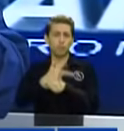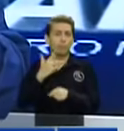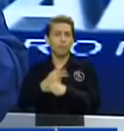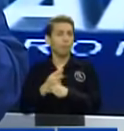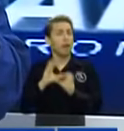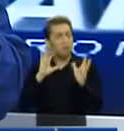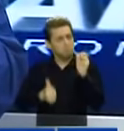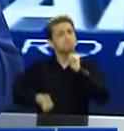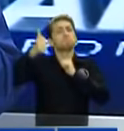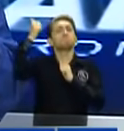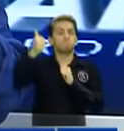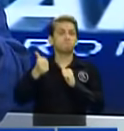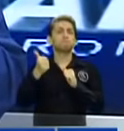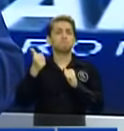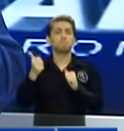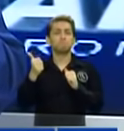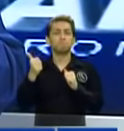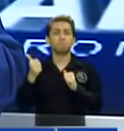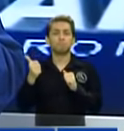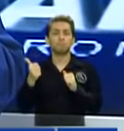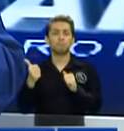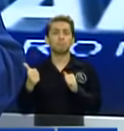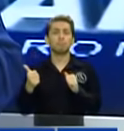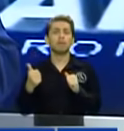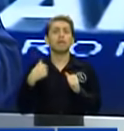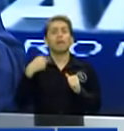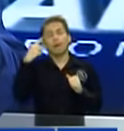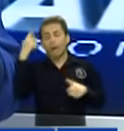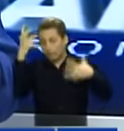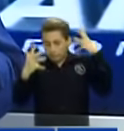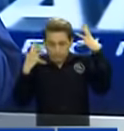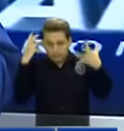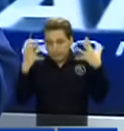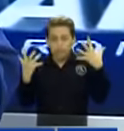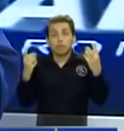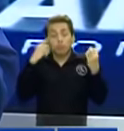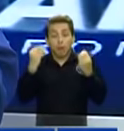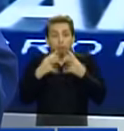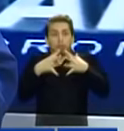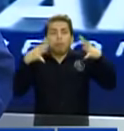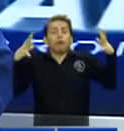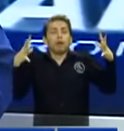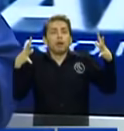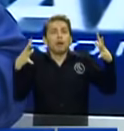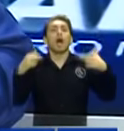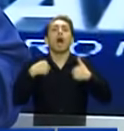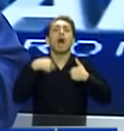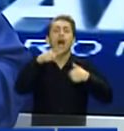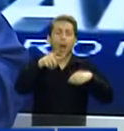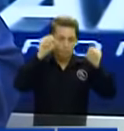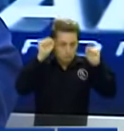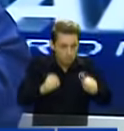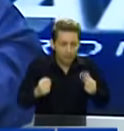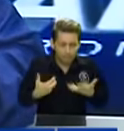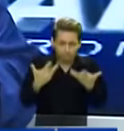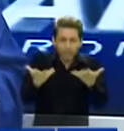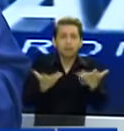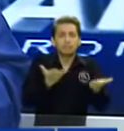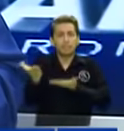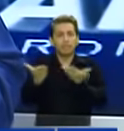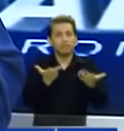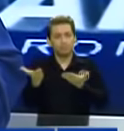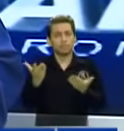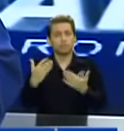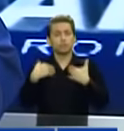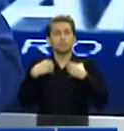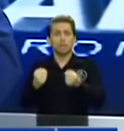porque no nos estamos agobiados, porque nuestra capacidad instalada todavía nos da para más, que no la